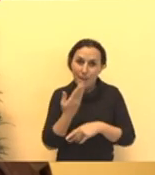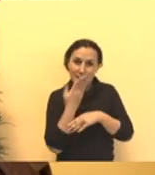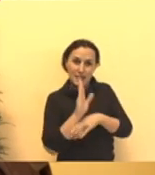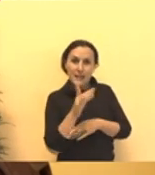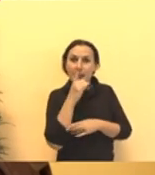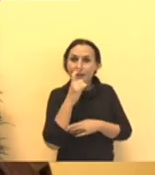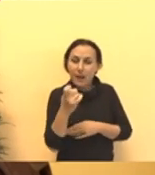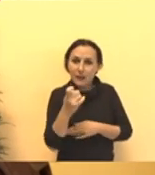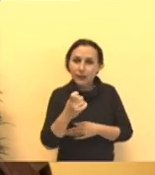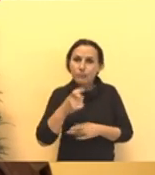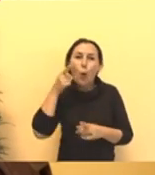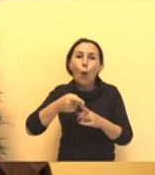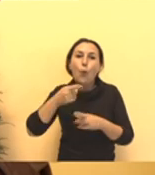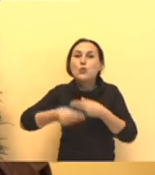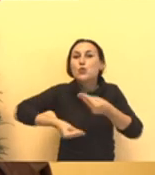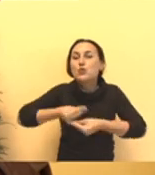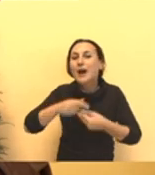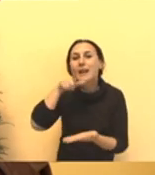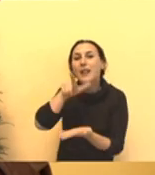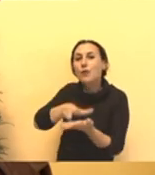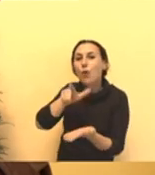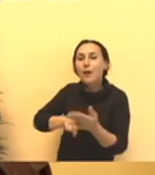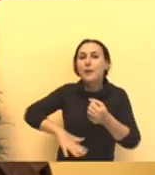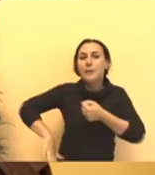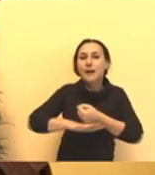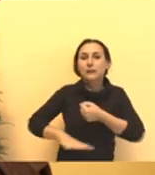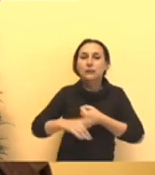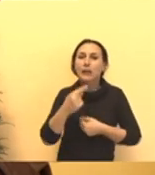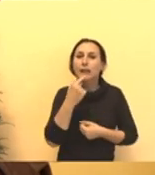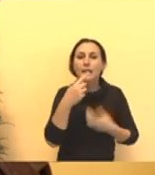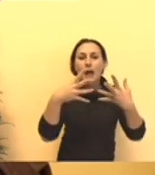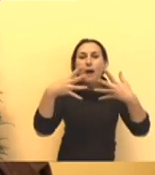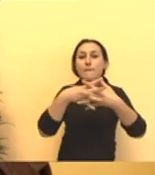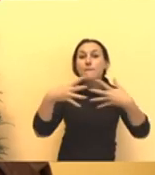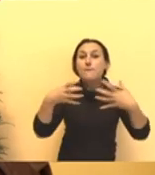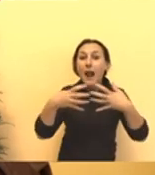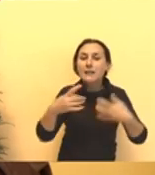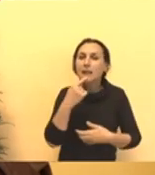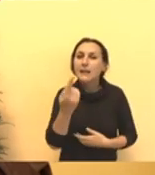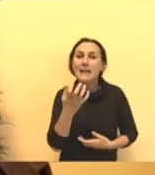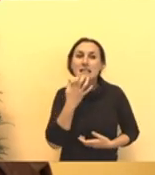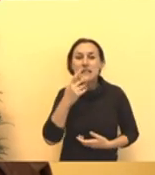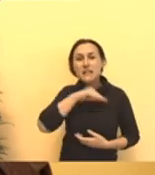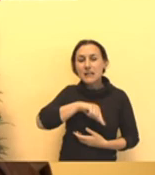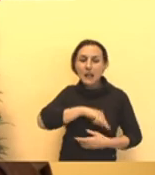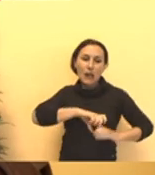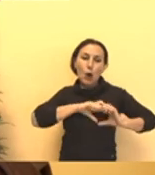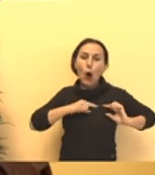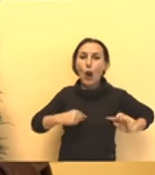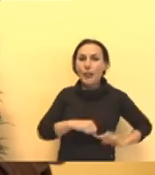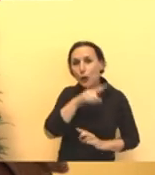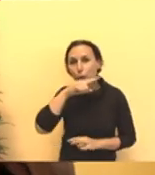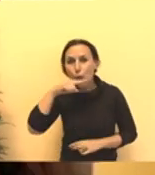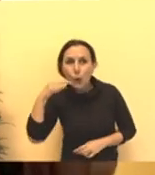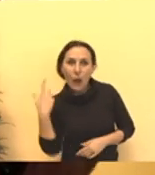colectivos. Su lenguaje fácil era, si sientes que te duele el corazón, y yo decía, Dios mío, de mi alma, lo que estoy oyendo, para que hablen de la violencia de